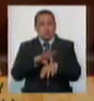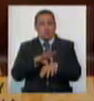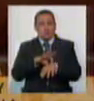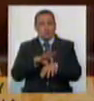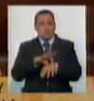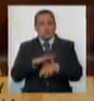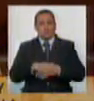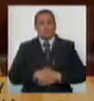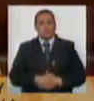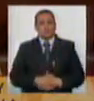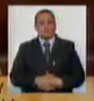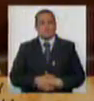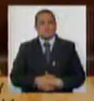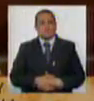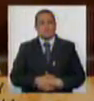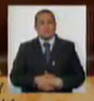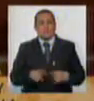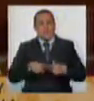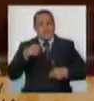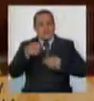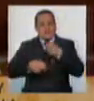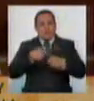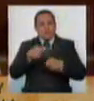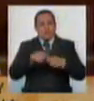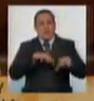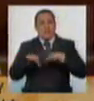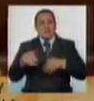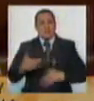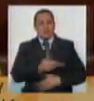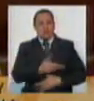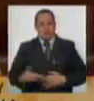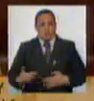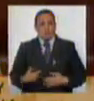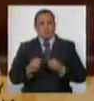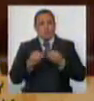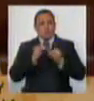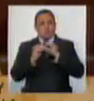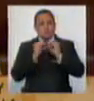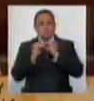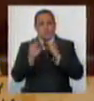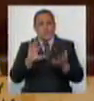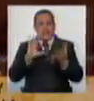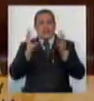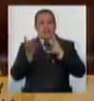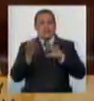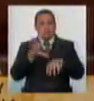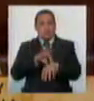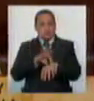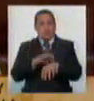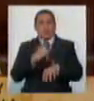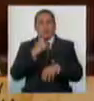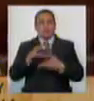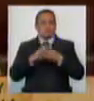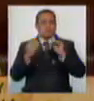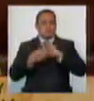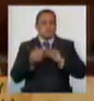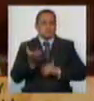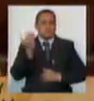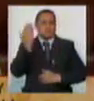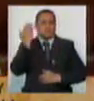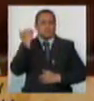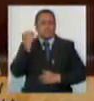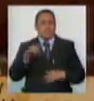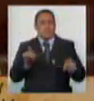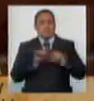salud. La inversión que ha hecho el Estado para implementar la reforma de la salud es histórica.